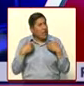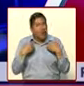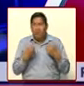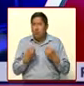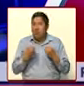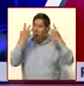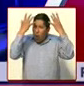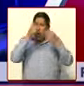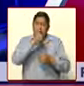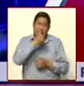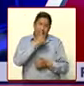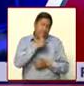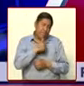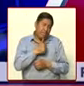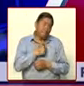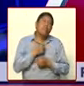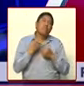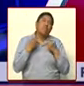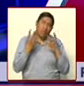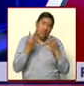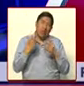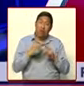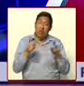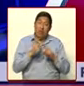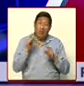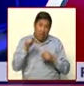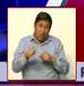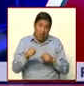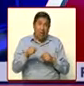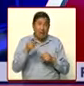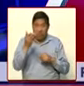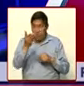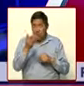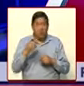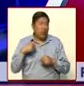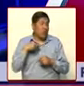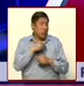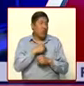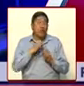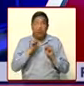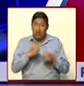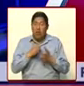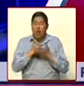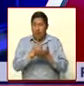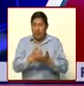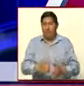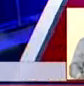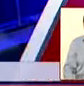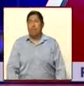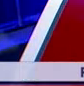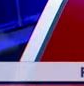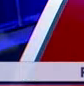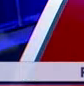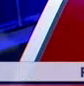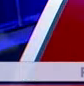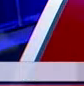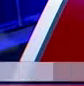mucha paciencia y aguantar bastante, ¿no? Pero ahí están ustedes, ahí estamos nosotros para poder ayudar.